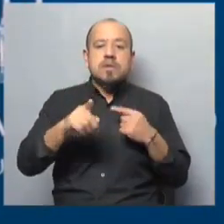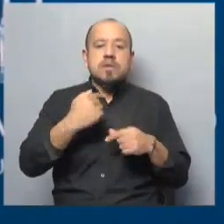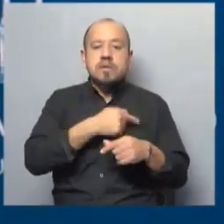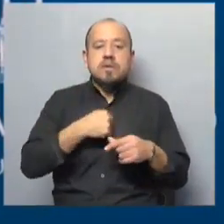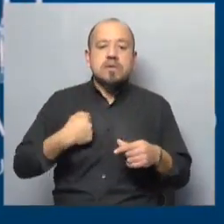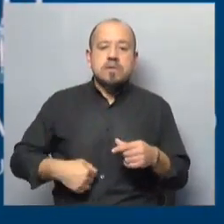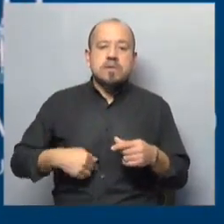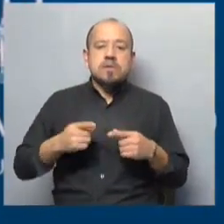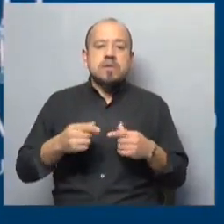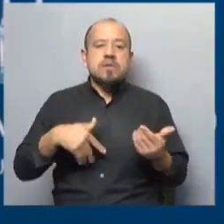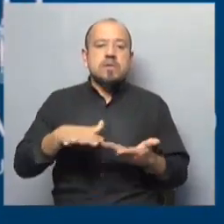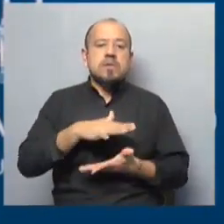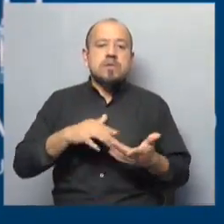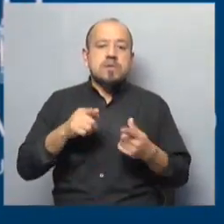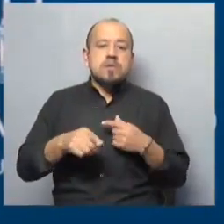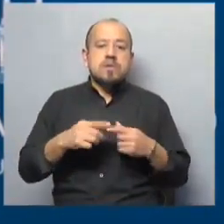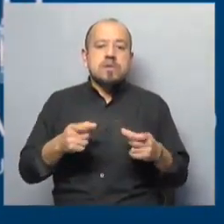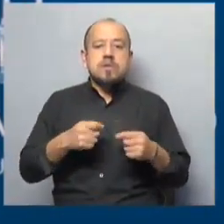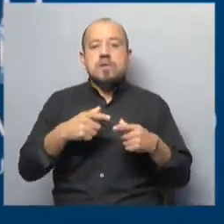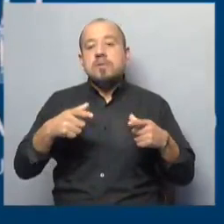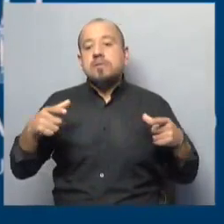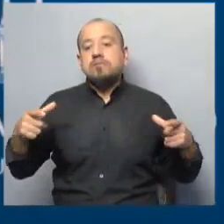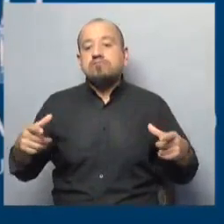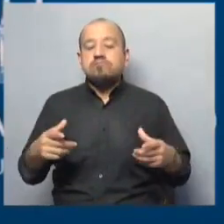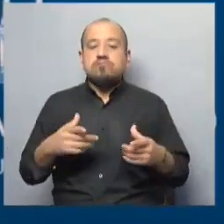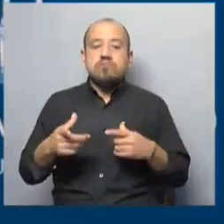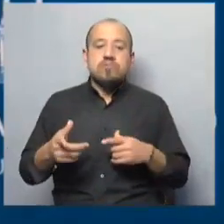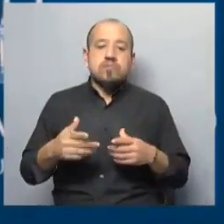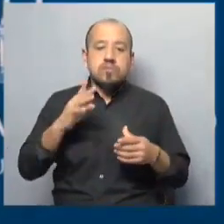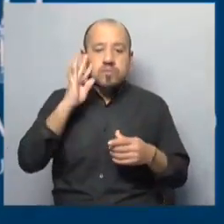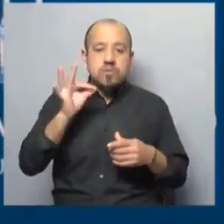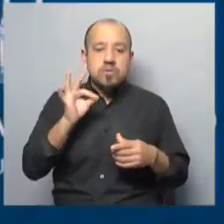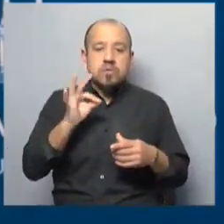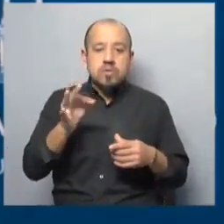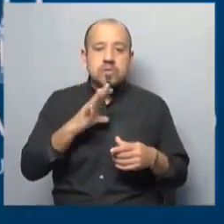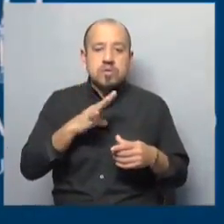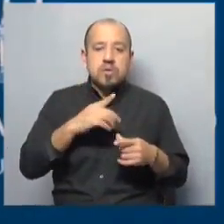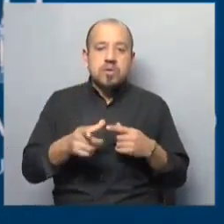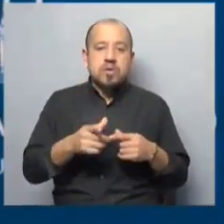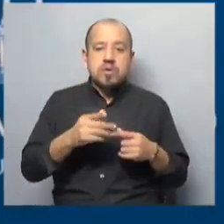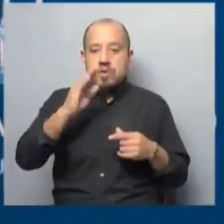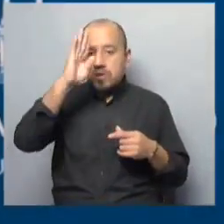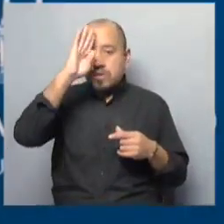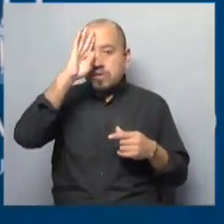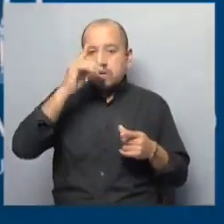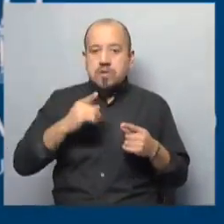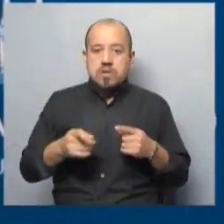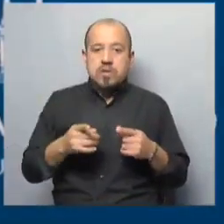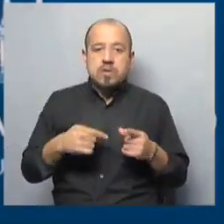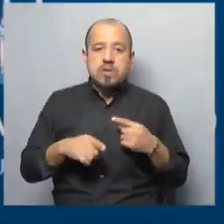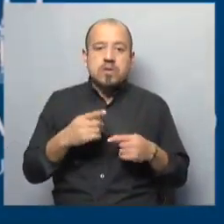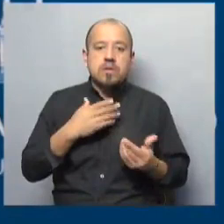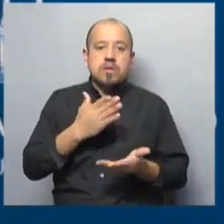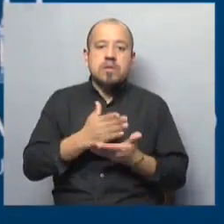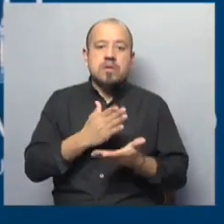China, un territorio en pleno crecimiento donde las oportunidades mutuas de aprendizaje y